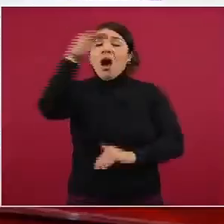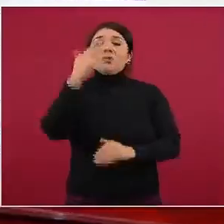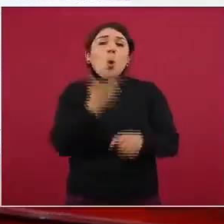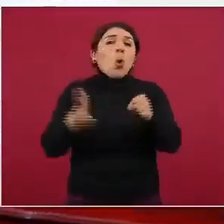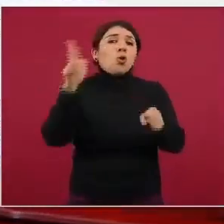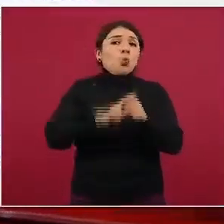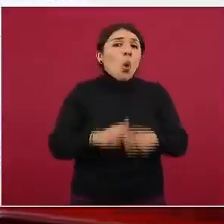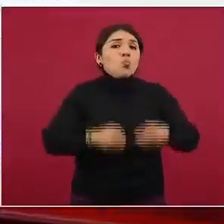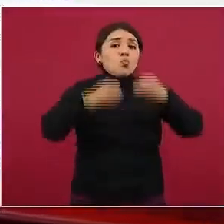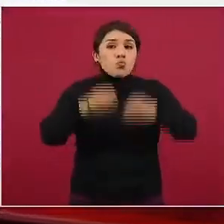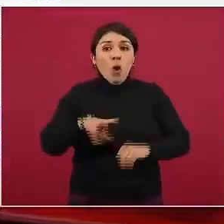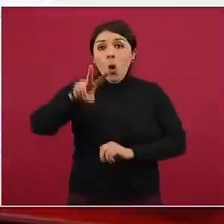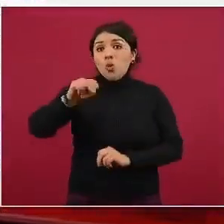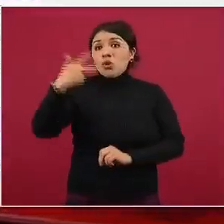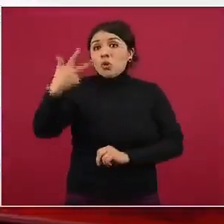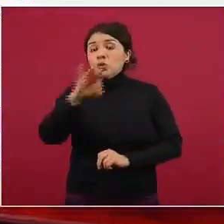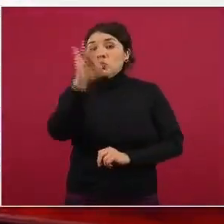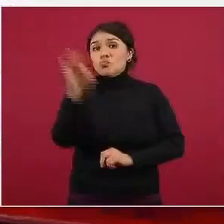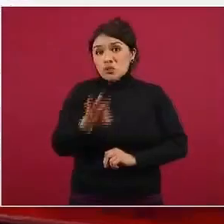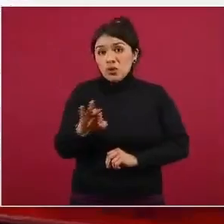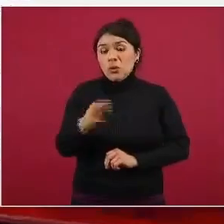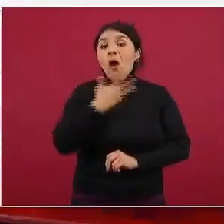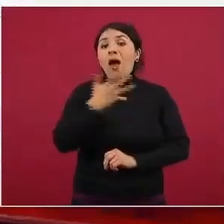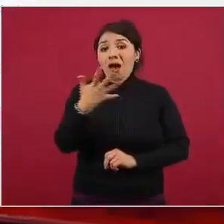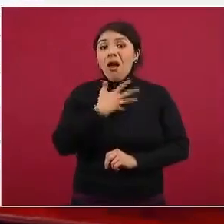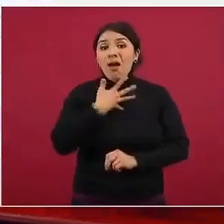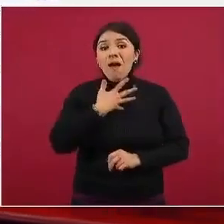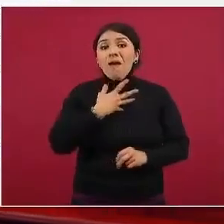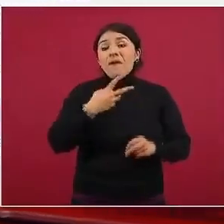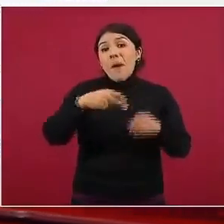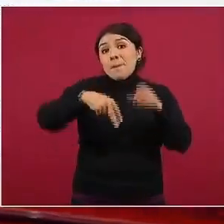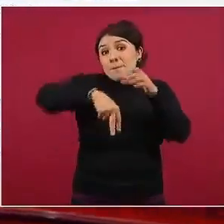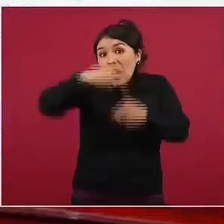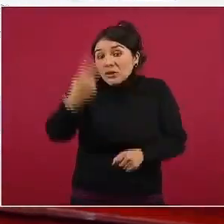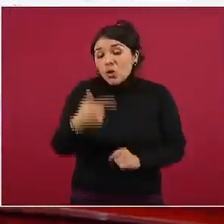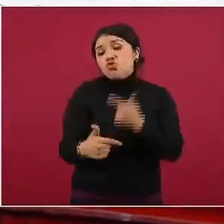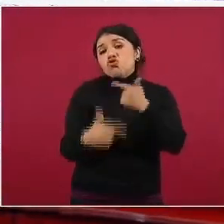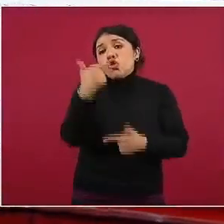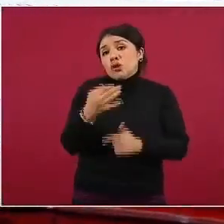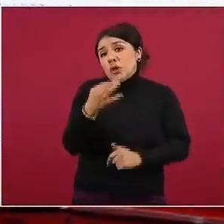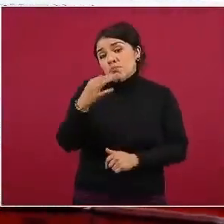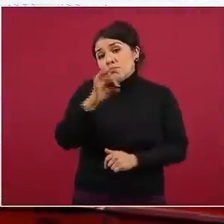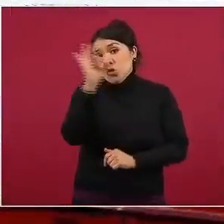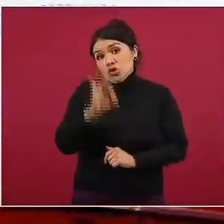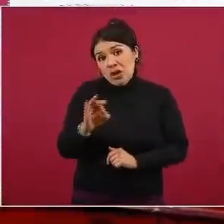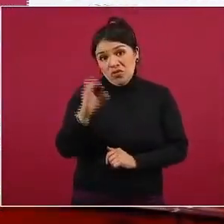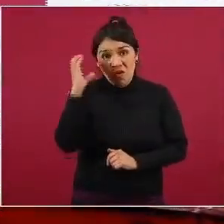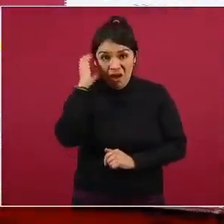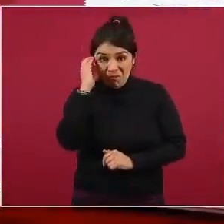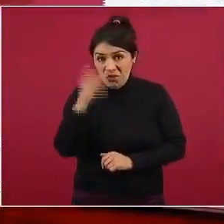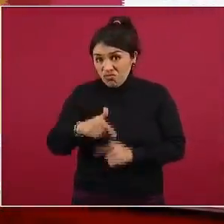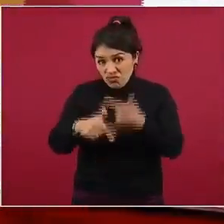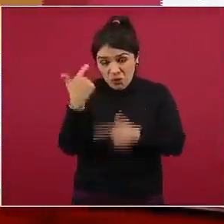ocupación, 88%, con una disponibilidad del 12% de camas. Como lo mencioné